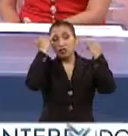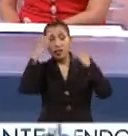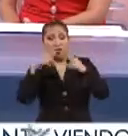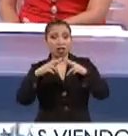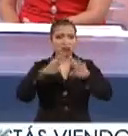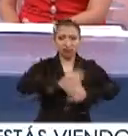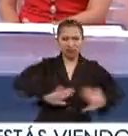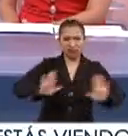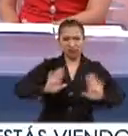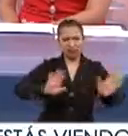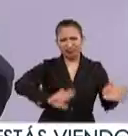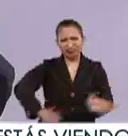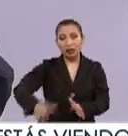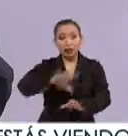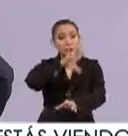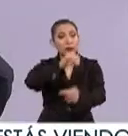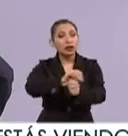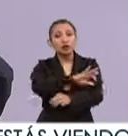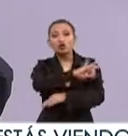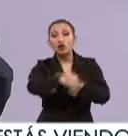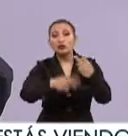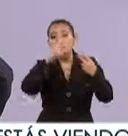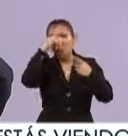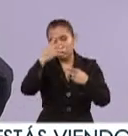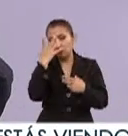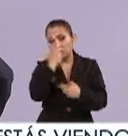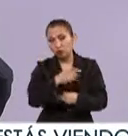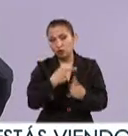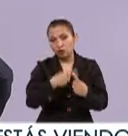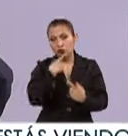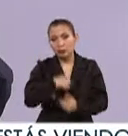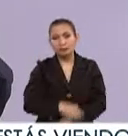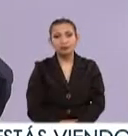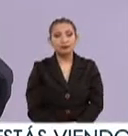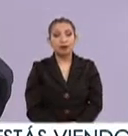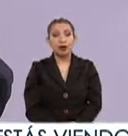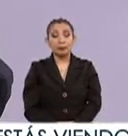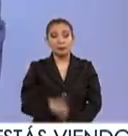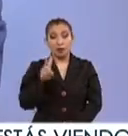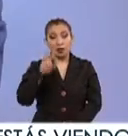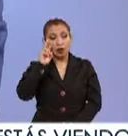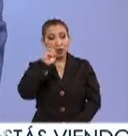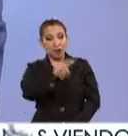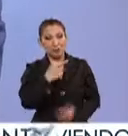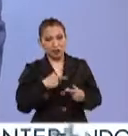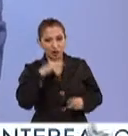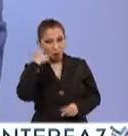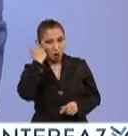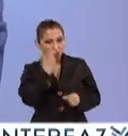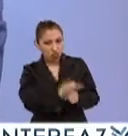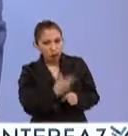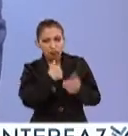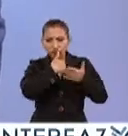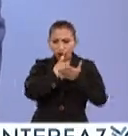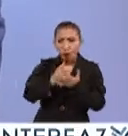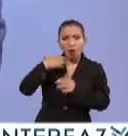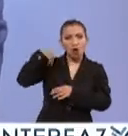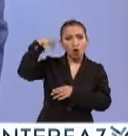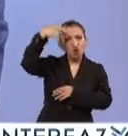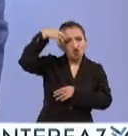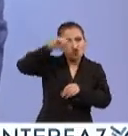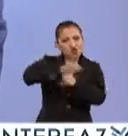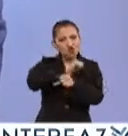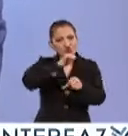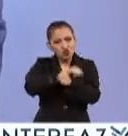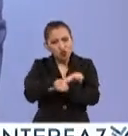políticos, es de todos, que eso es lo más bonito de la Cruz Roja Mexicana. Sin duda alguna, cuando ves a un voluntario, cuando ves a una unidad de la Cruz